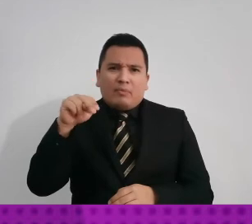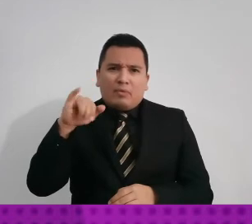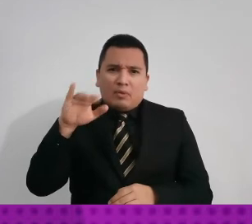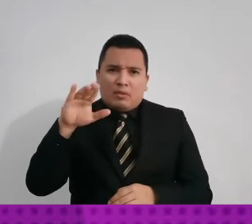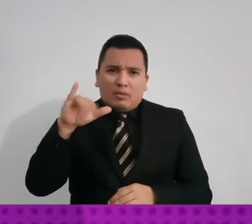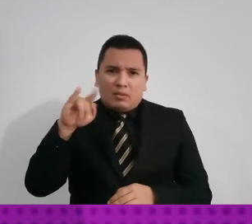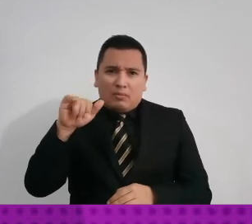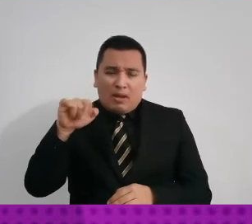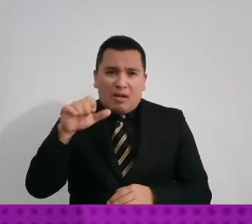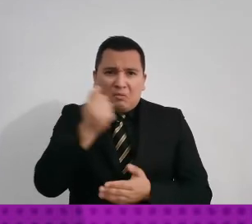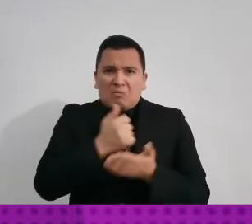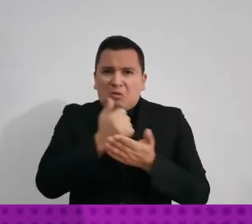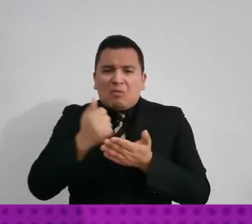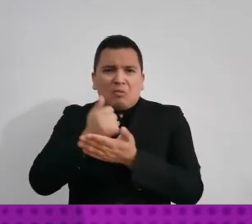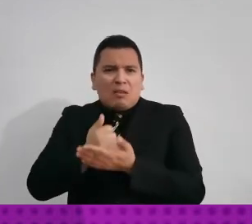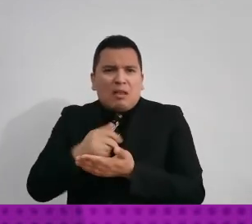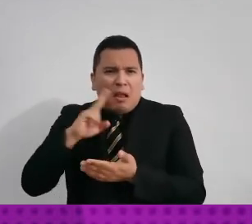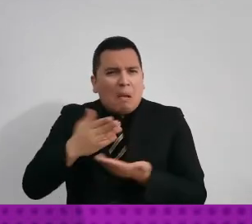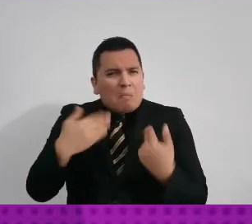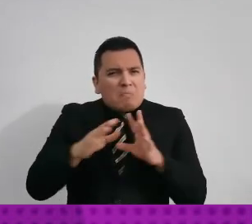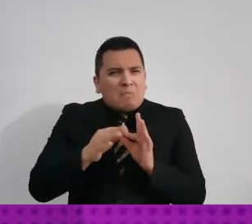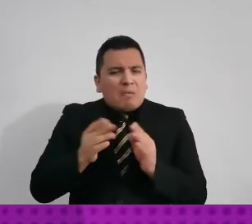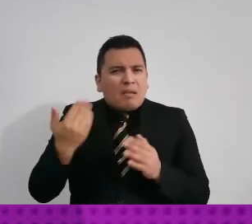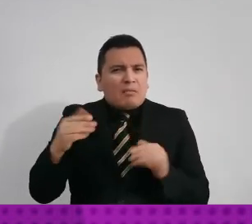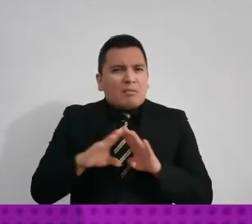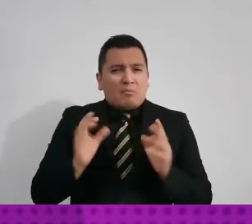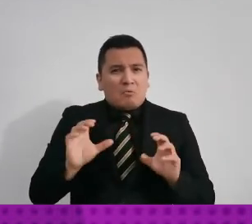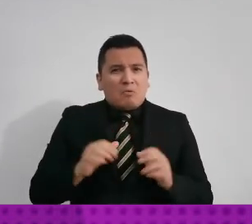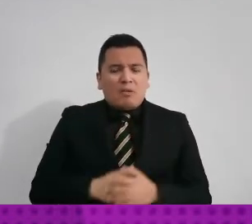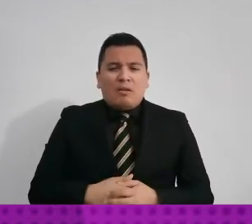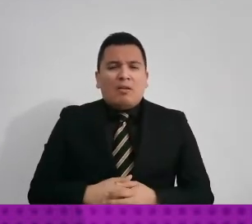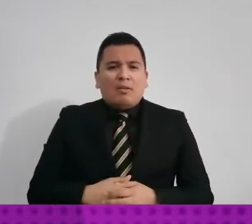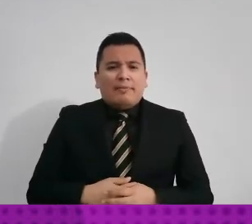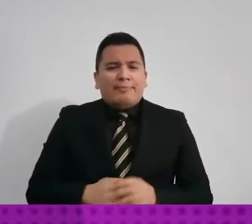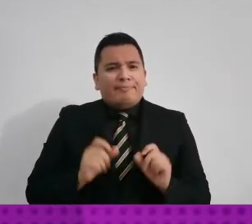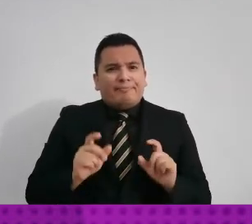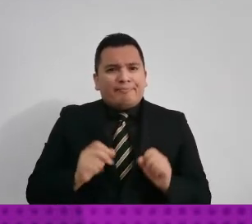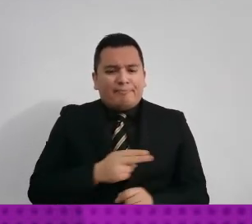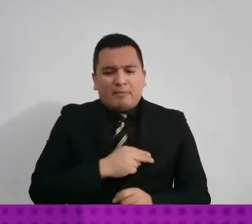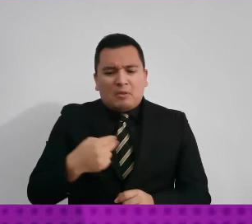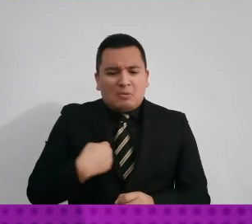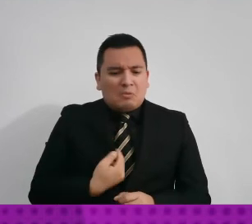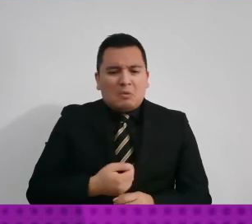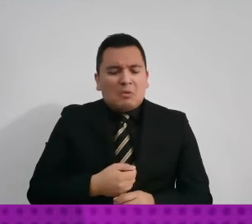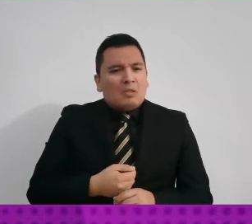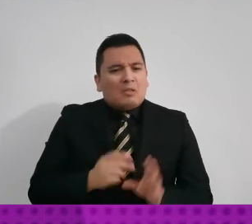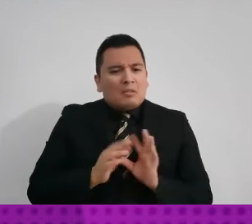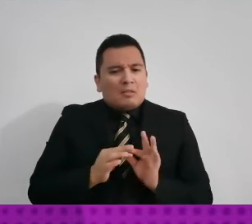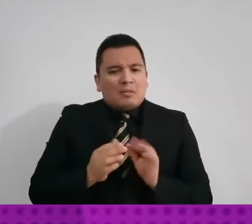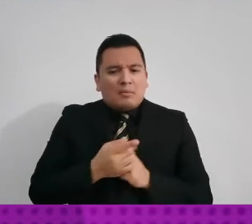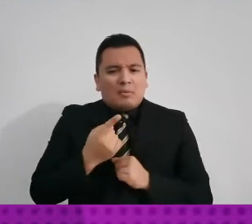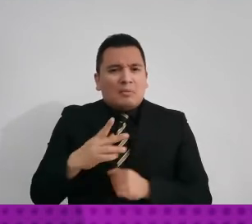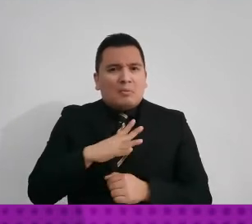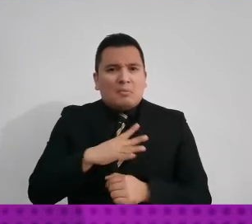secretario, qué tipo de cuidados se tuvieron en este proceso que recientemente pasamos, y que sin lugar a dudas no podemos dejar